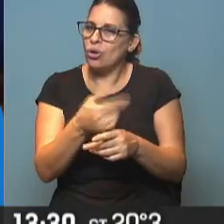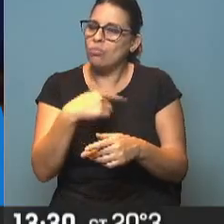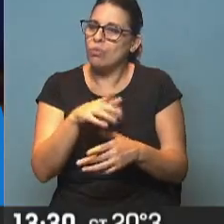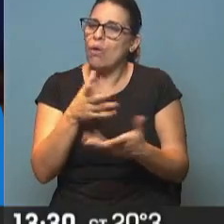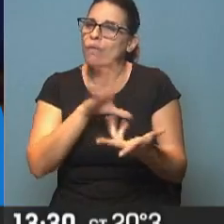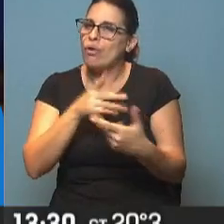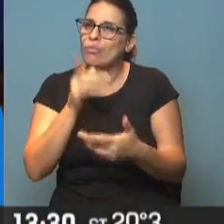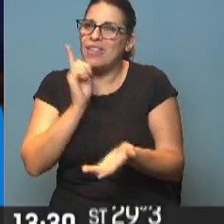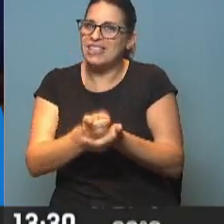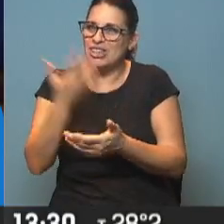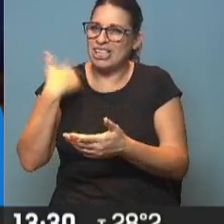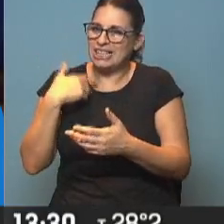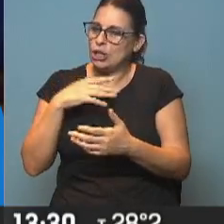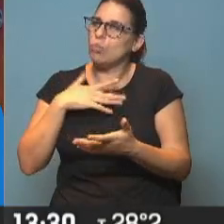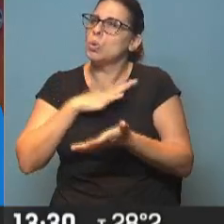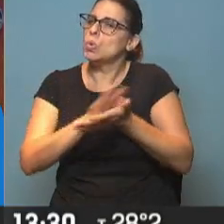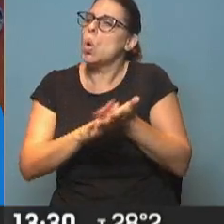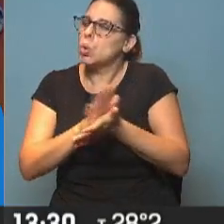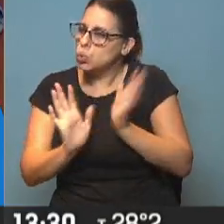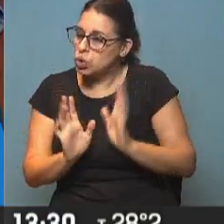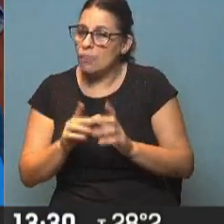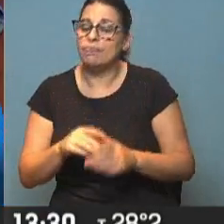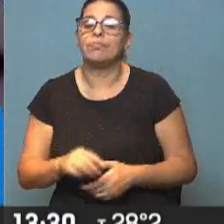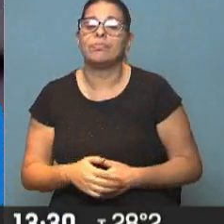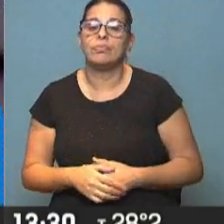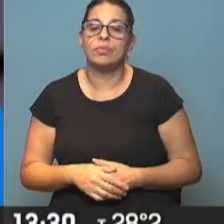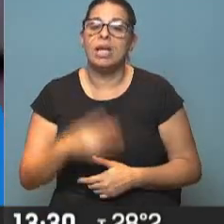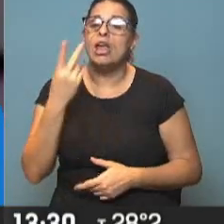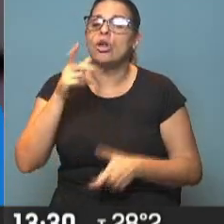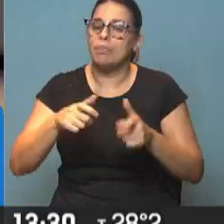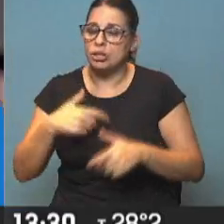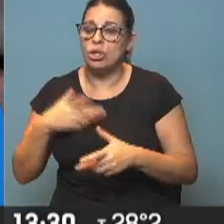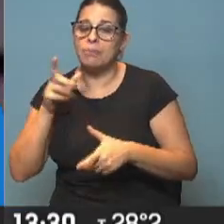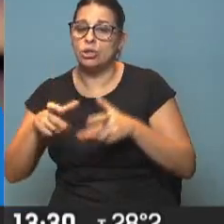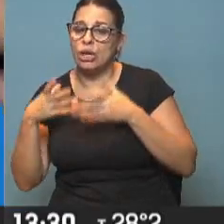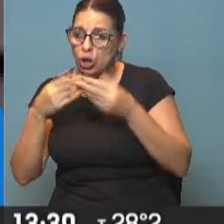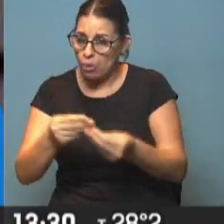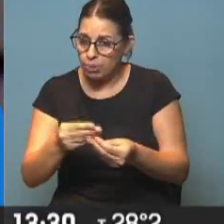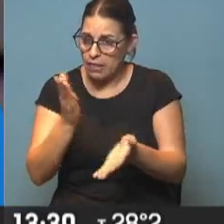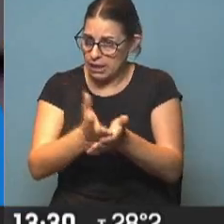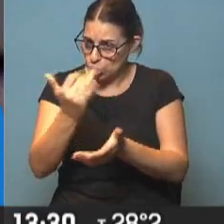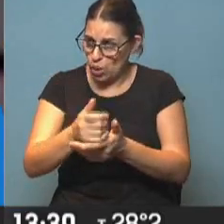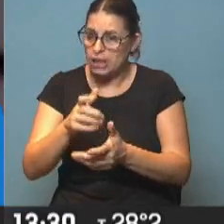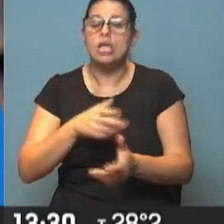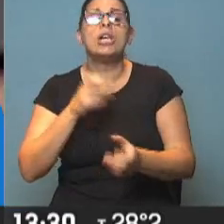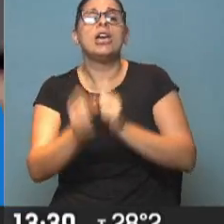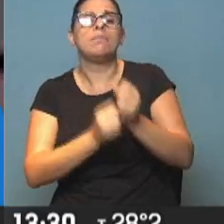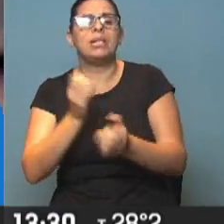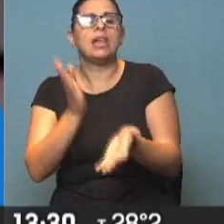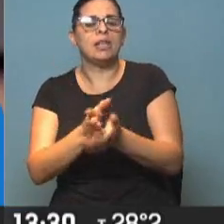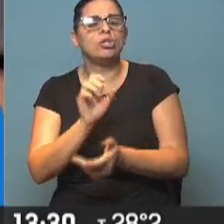decisión inicial los quiere están de los dos lados del mostrador no que sepan el derecho del otro para poder bueno